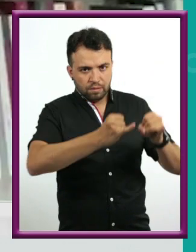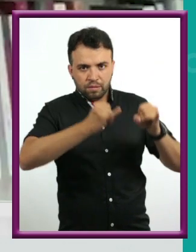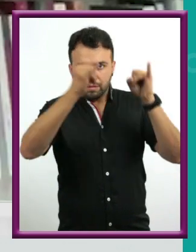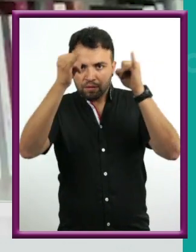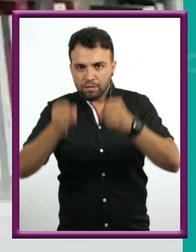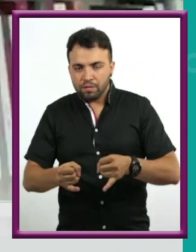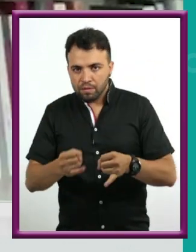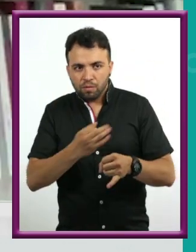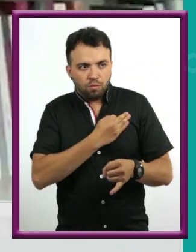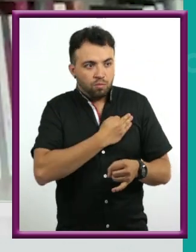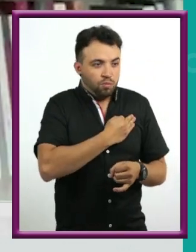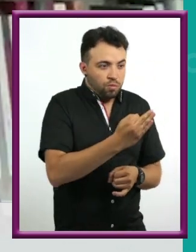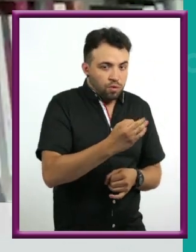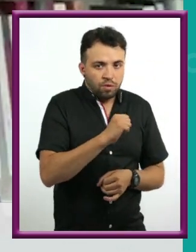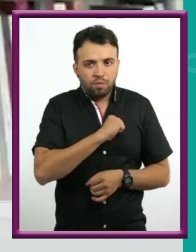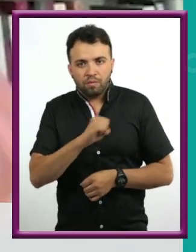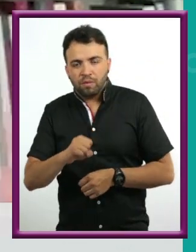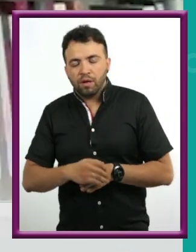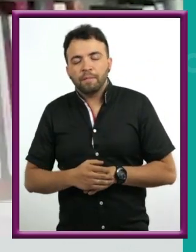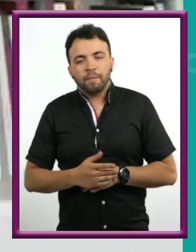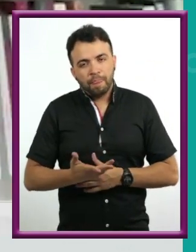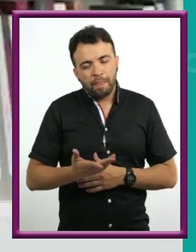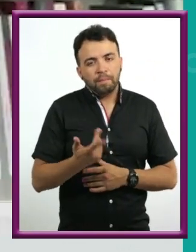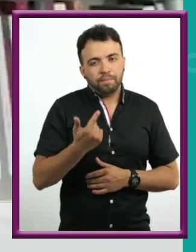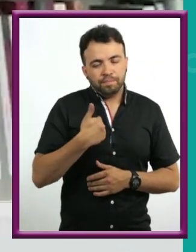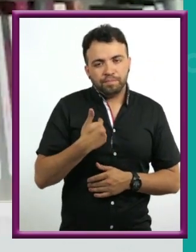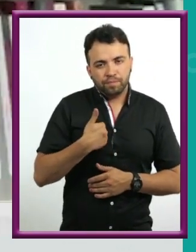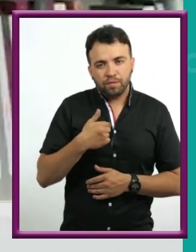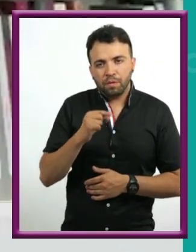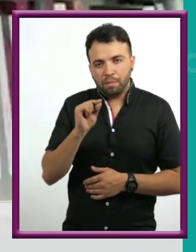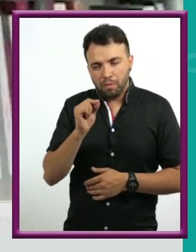De hablar de ellos desde estas dos dualidades,